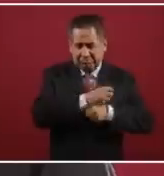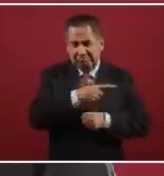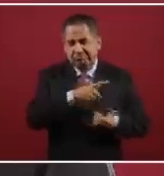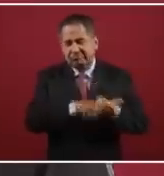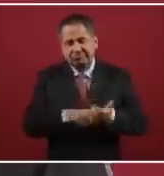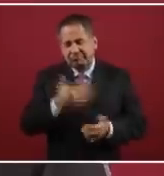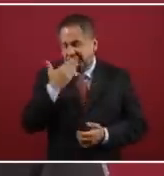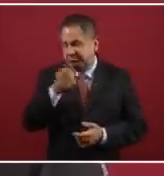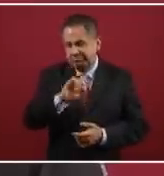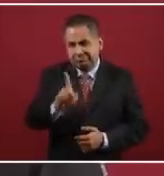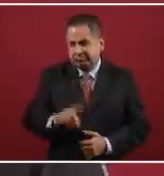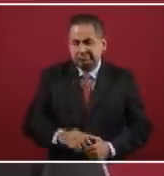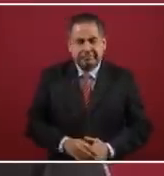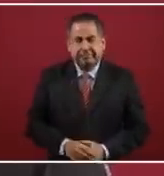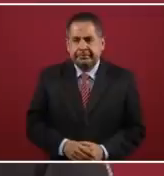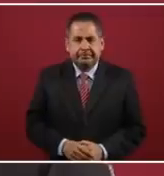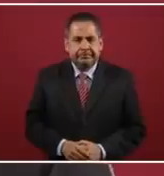violencia.